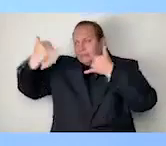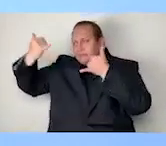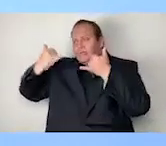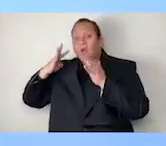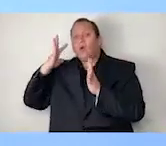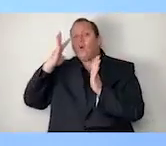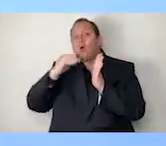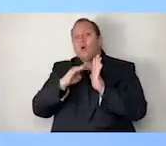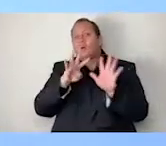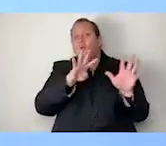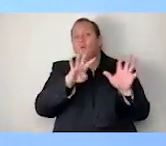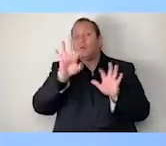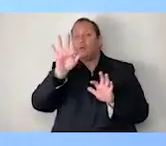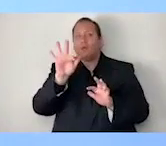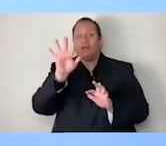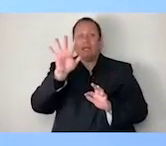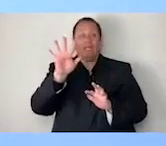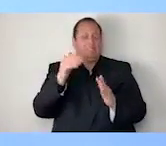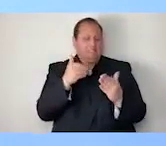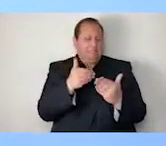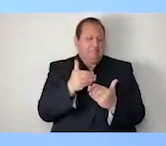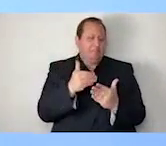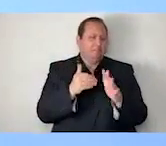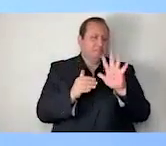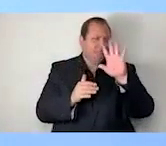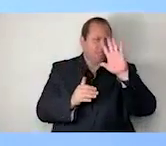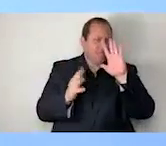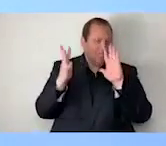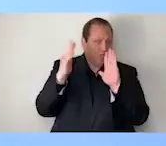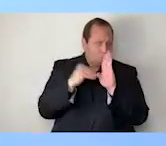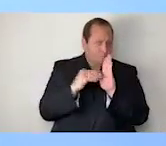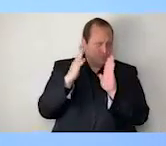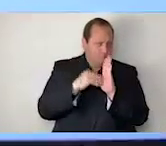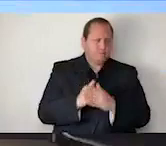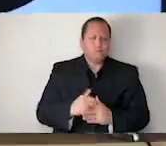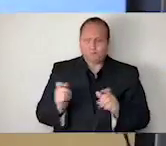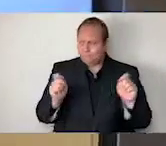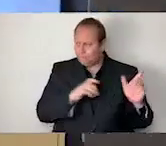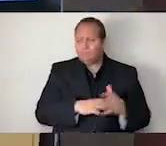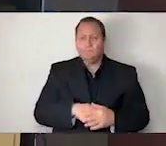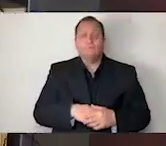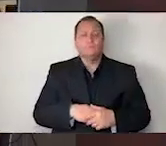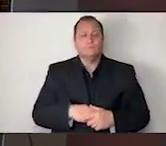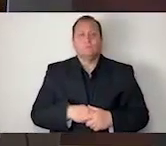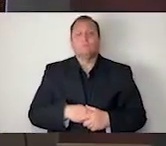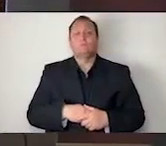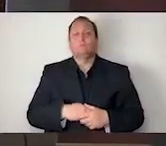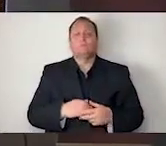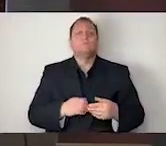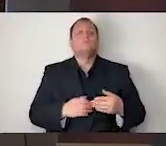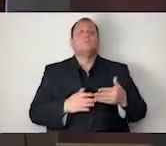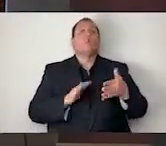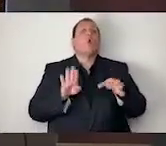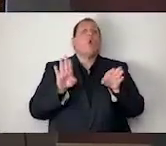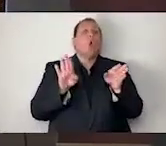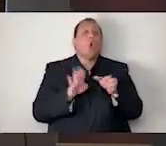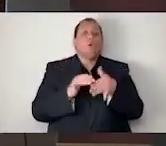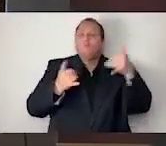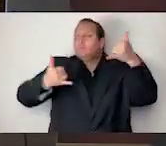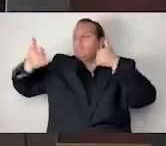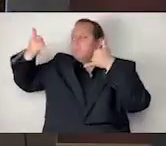de llamadas de 4.945 casi 5000 y estas fueron como estuvieron